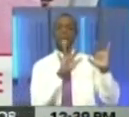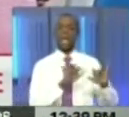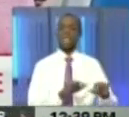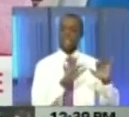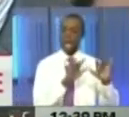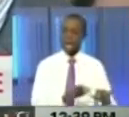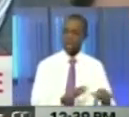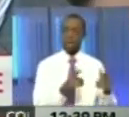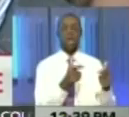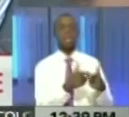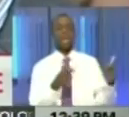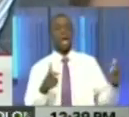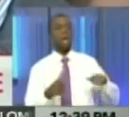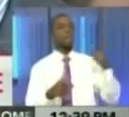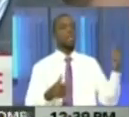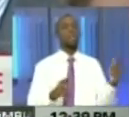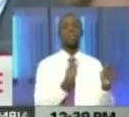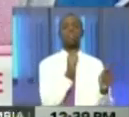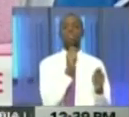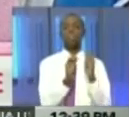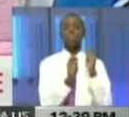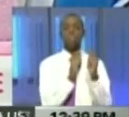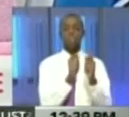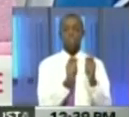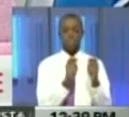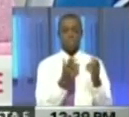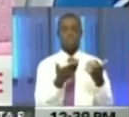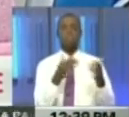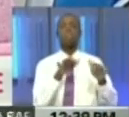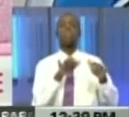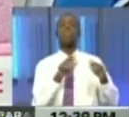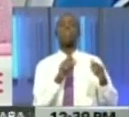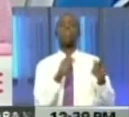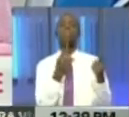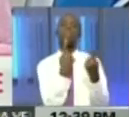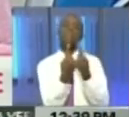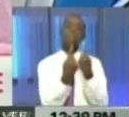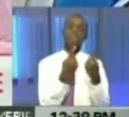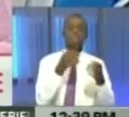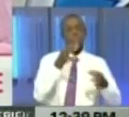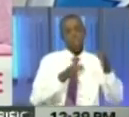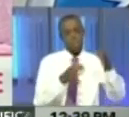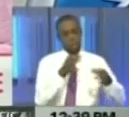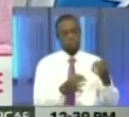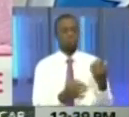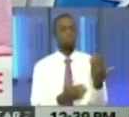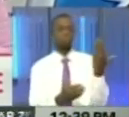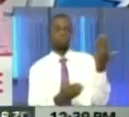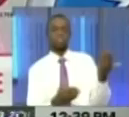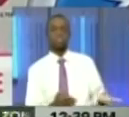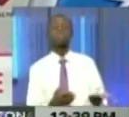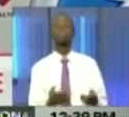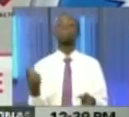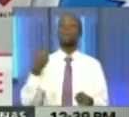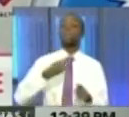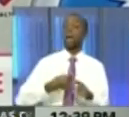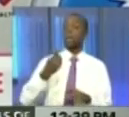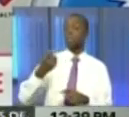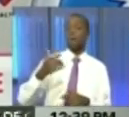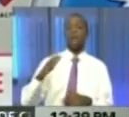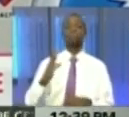consultora jurídica. Asimismo, quiero agradecer la presencia aquí del almirante Remigio